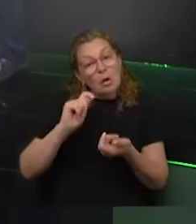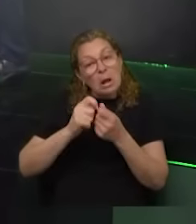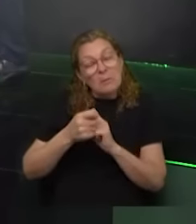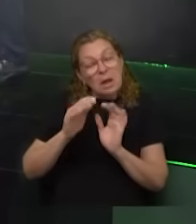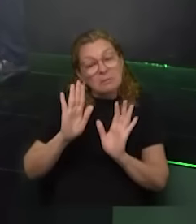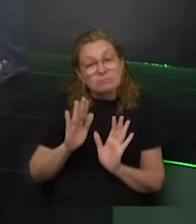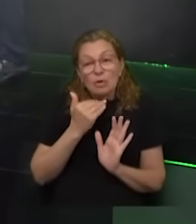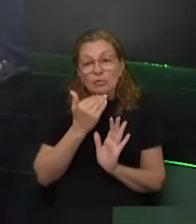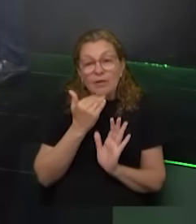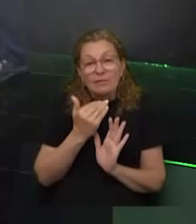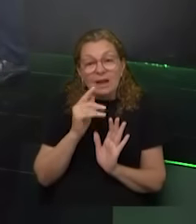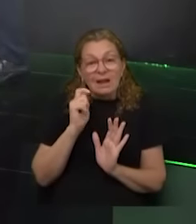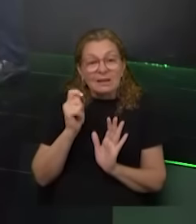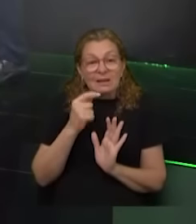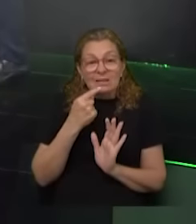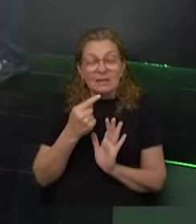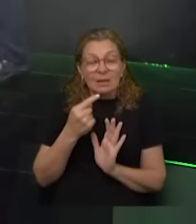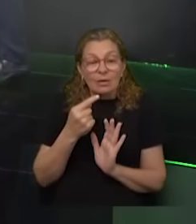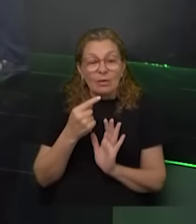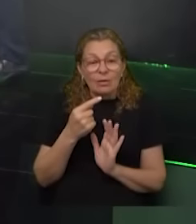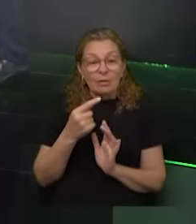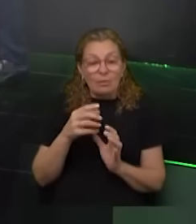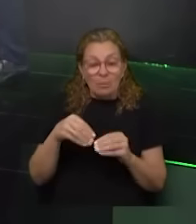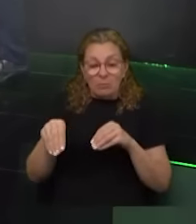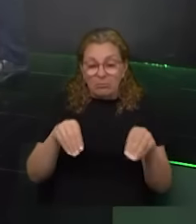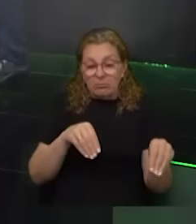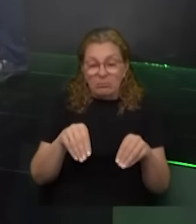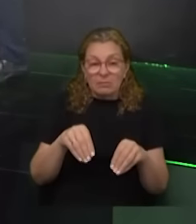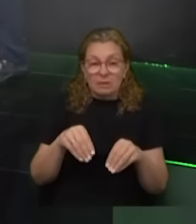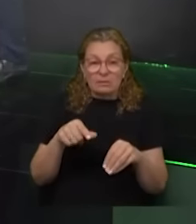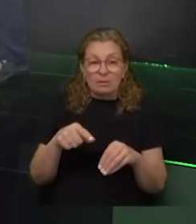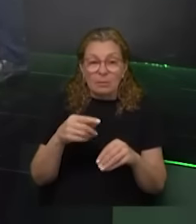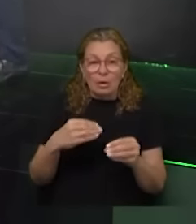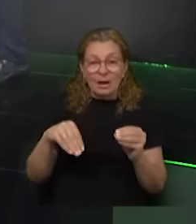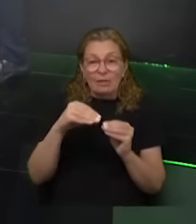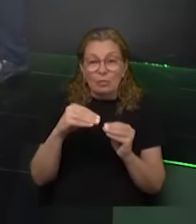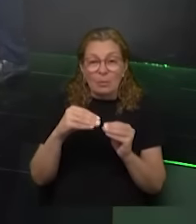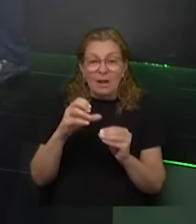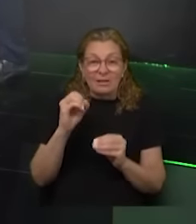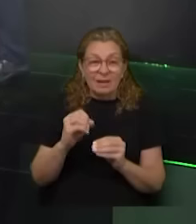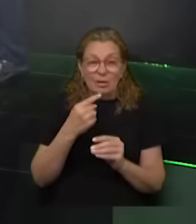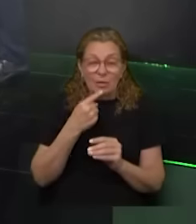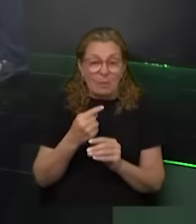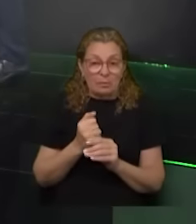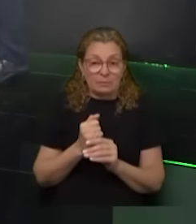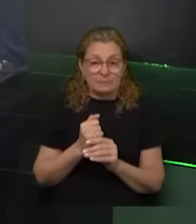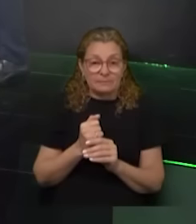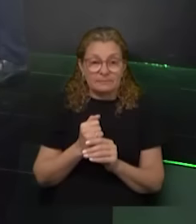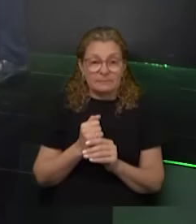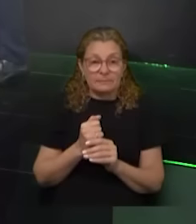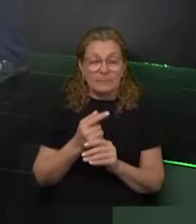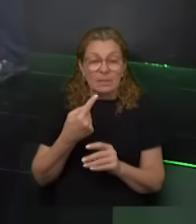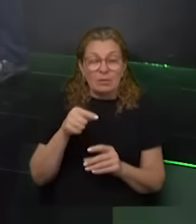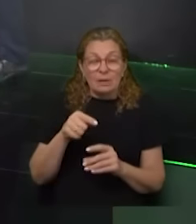cuando se decía bueno hacia quién en realidad se termina distribuyendo y el efecto la suma terminaba siendo cero digamos entonces